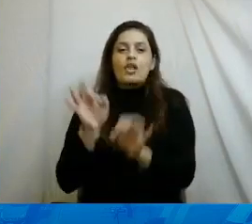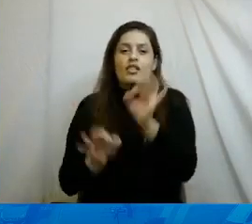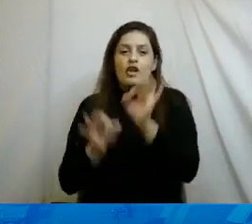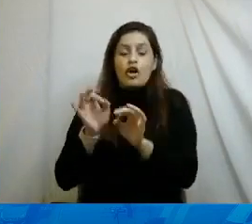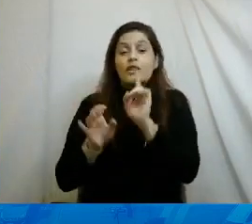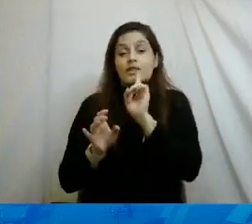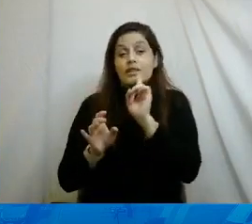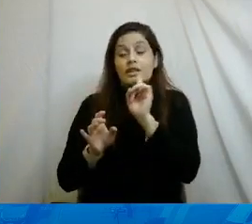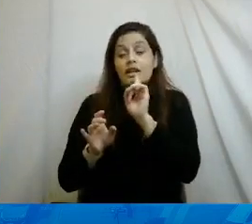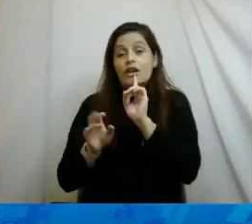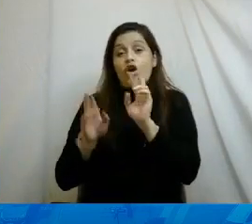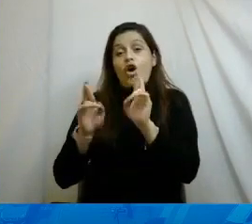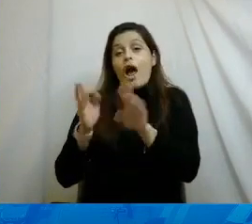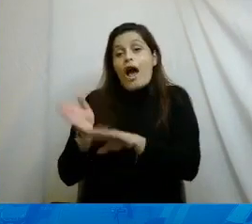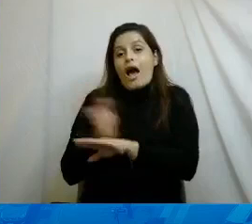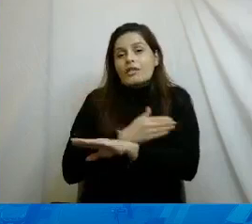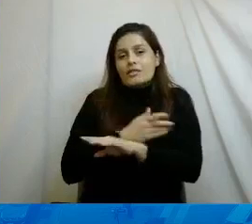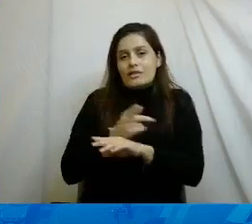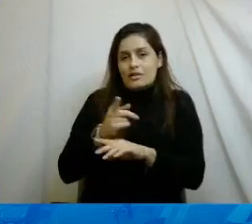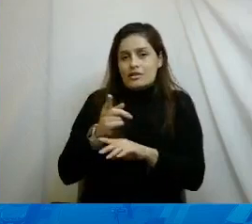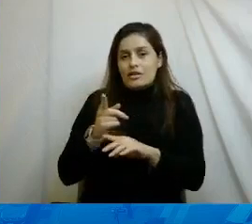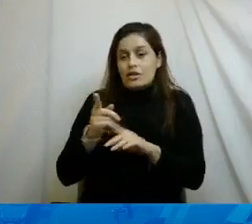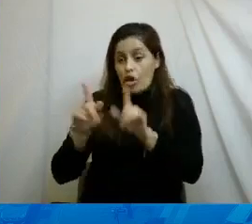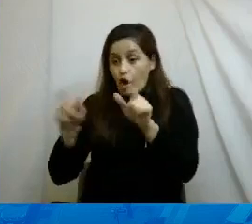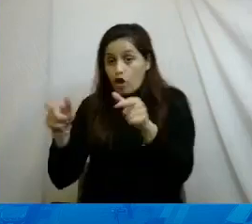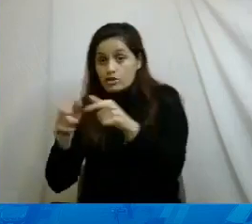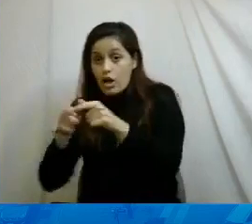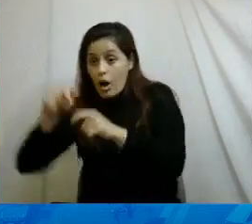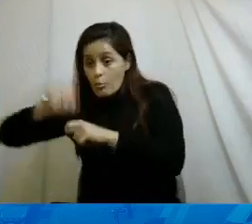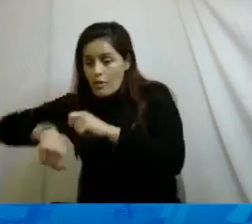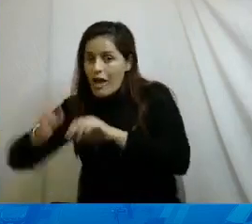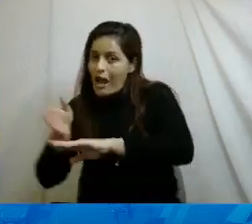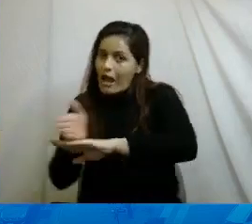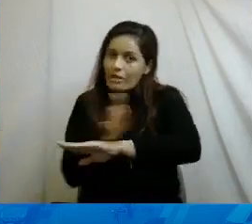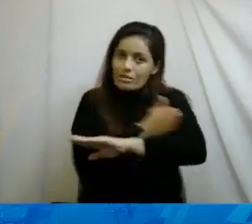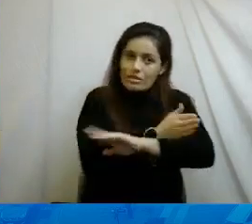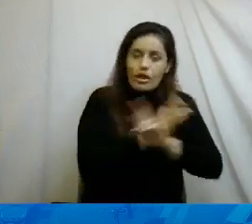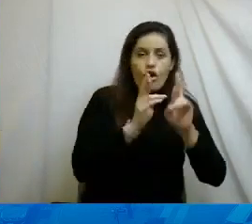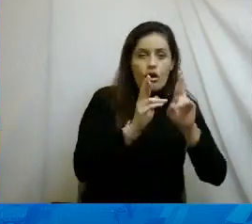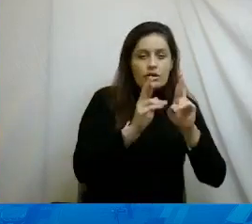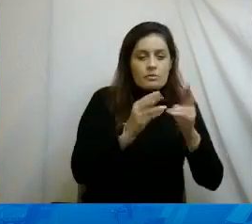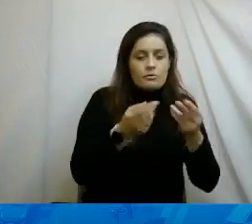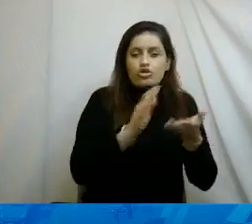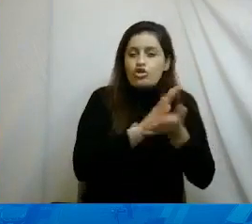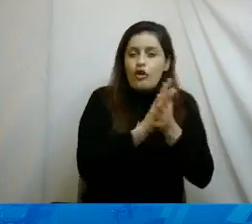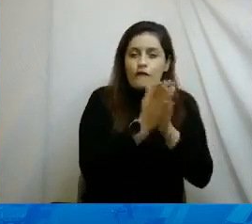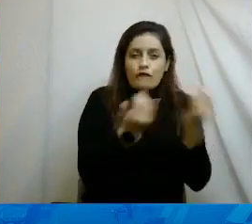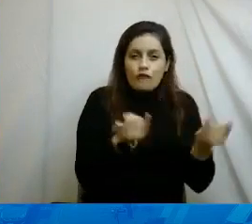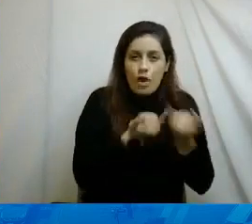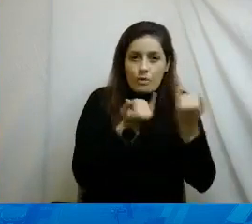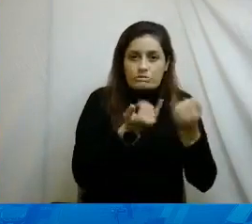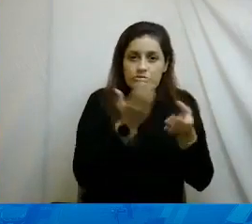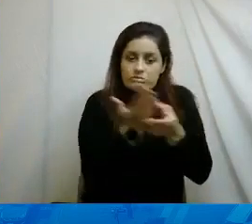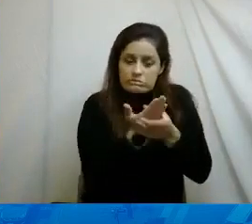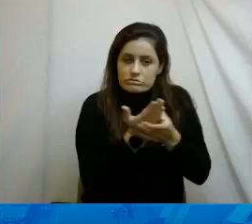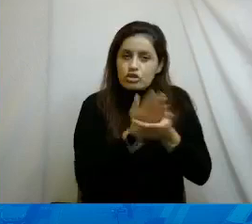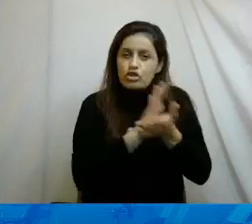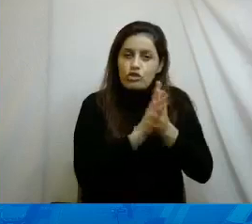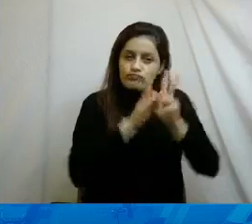ese espacio previo al consejo y que no incurramos en ningún entrampamiento,